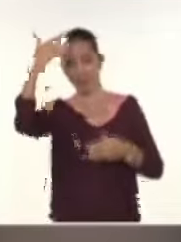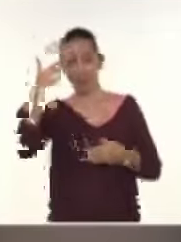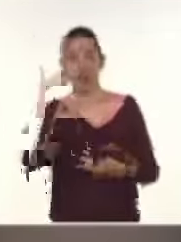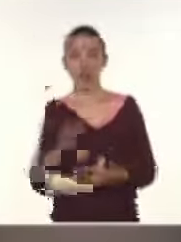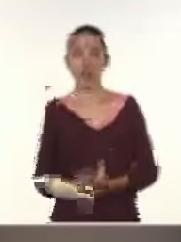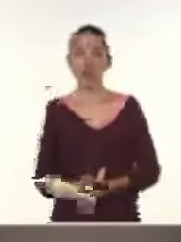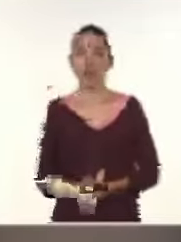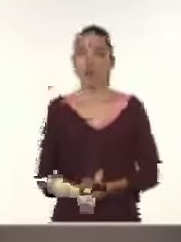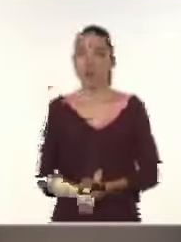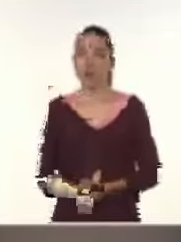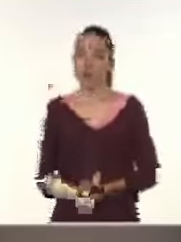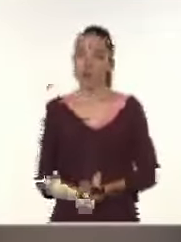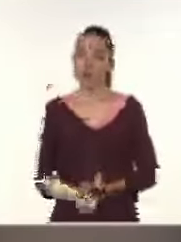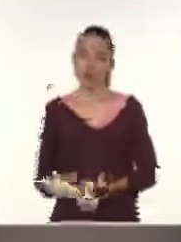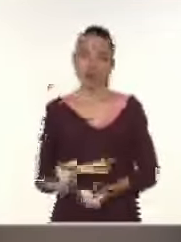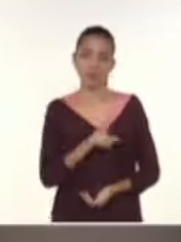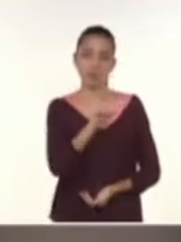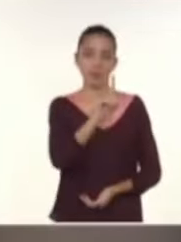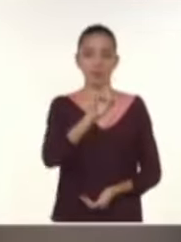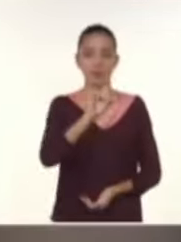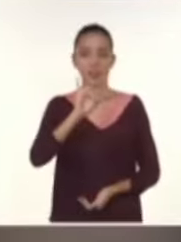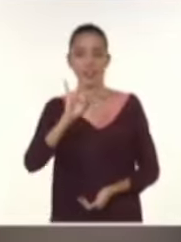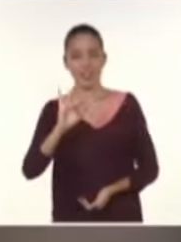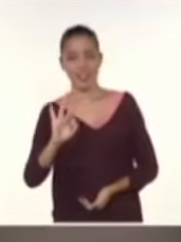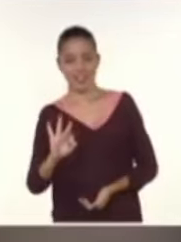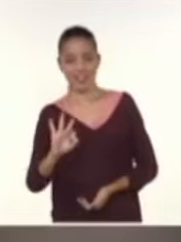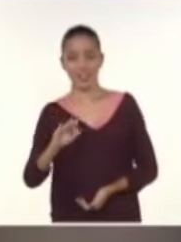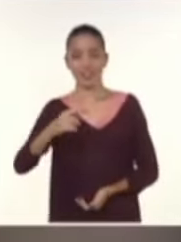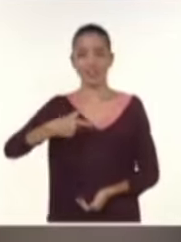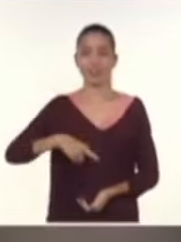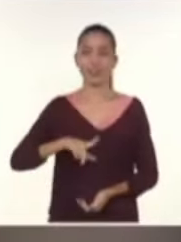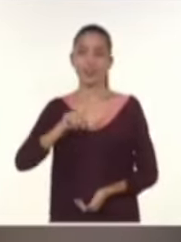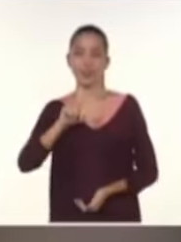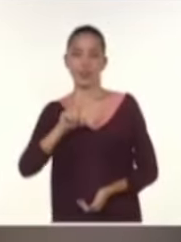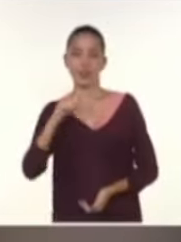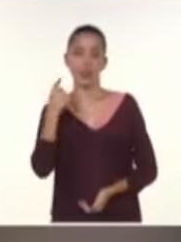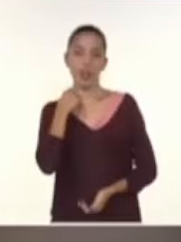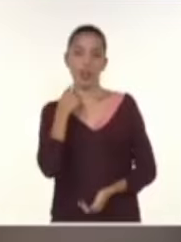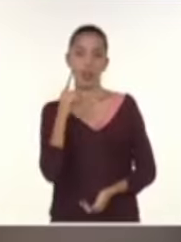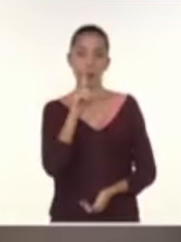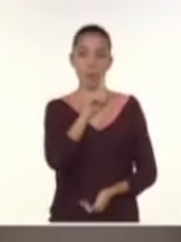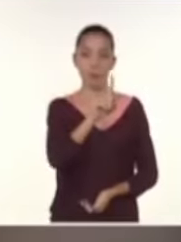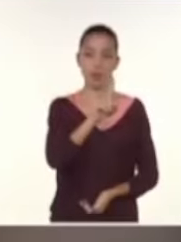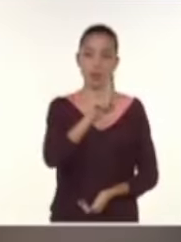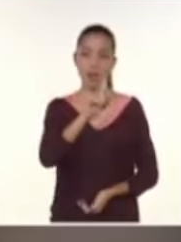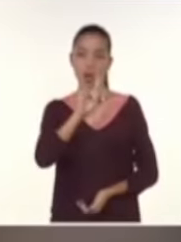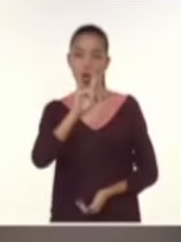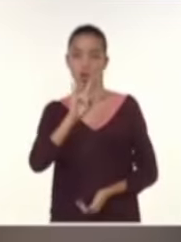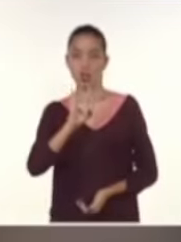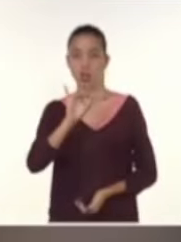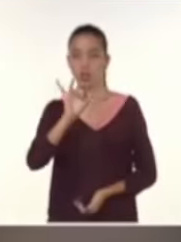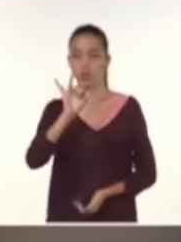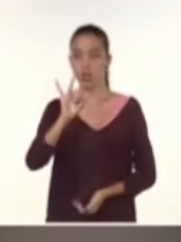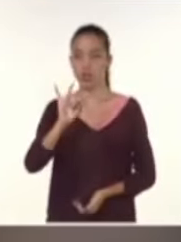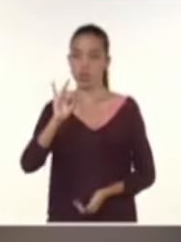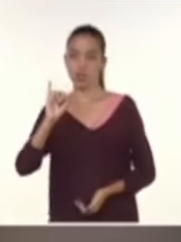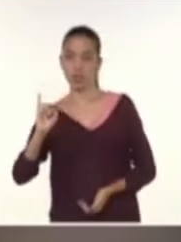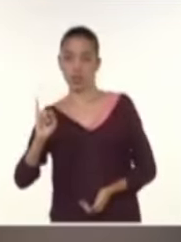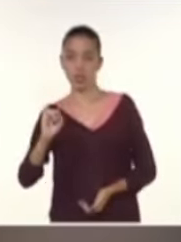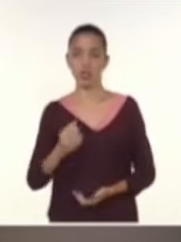Y el 18 de julio del año 1976, nuestro comandante en jefe, Fidel Castro Ruz, inauguró en la Costa Sur Cienfueguera el